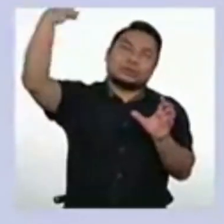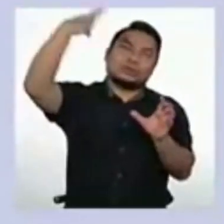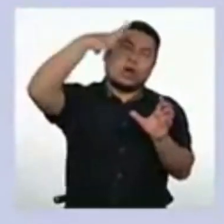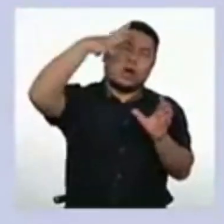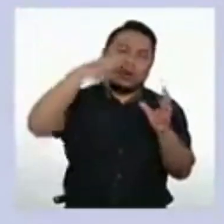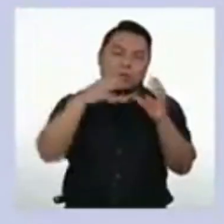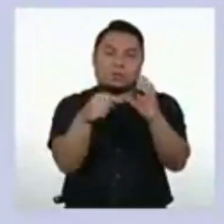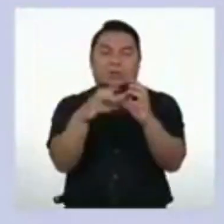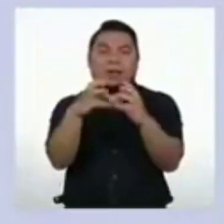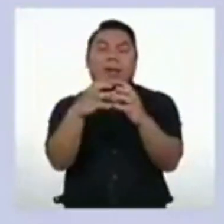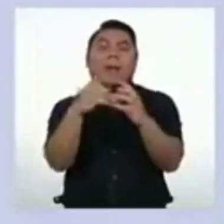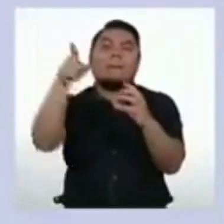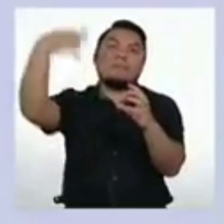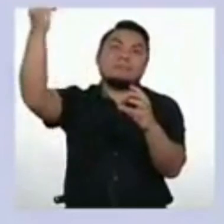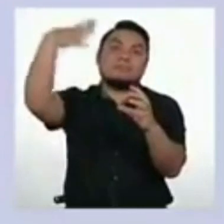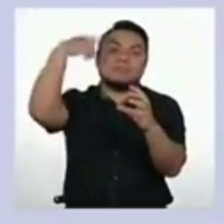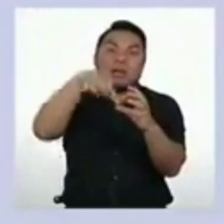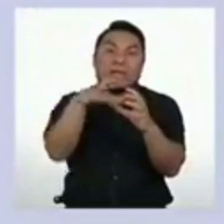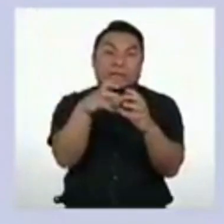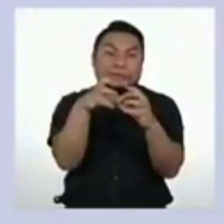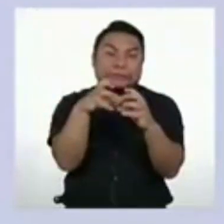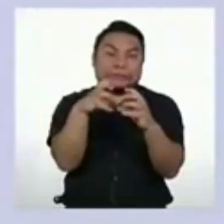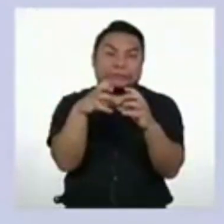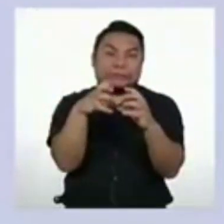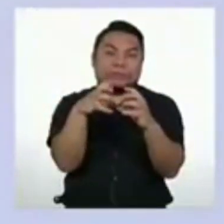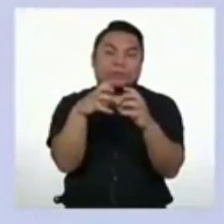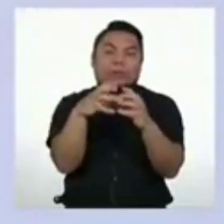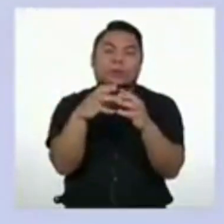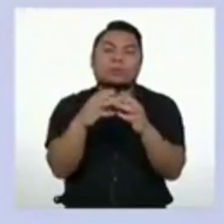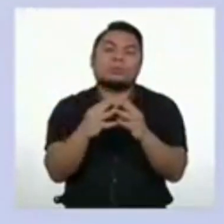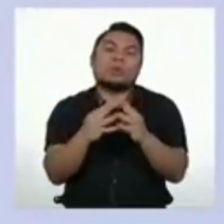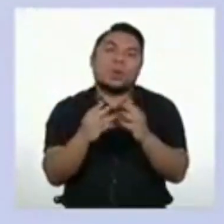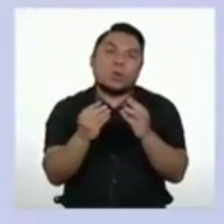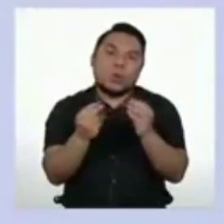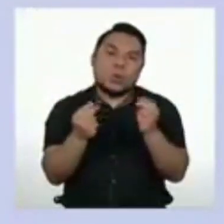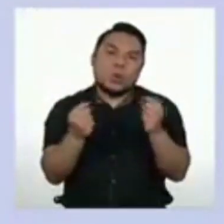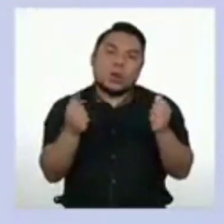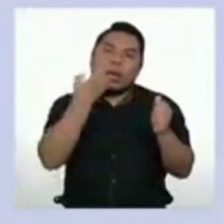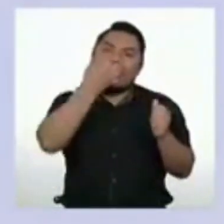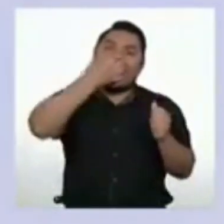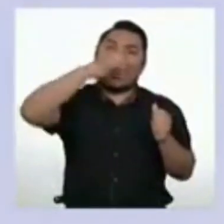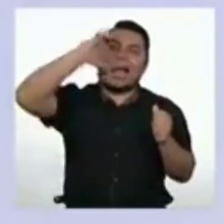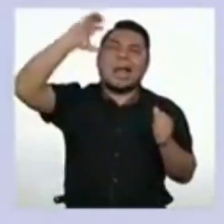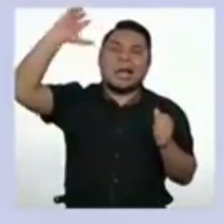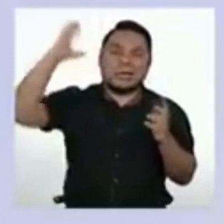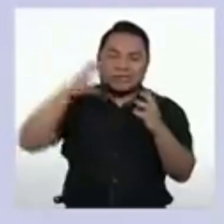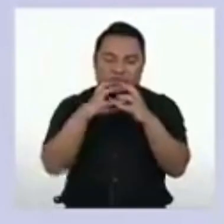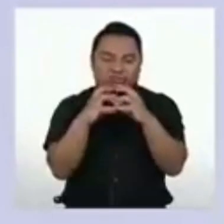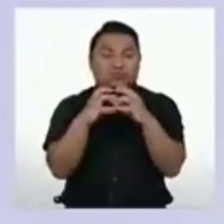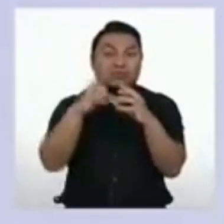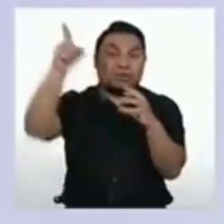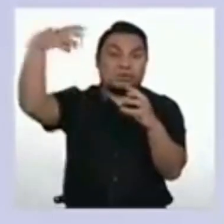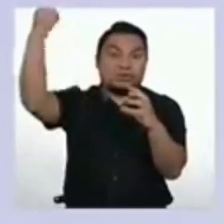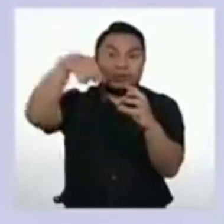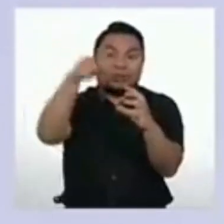sube y con esto, las papas que continúan expuestas a la intemperie comienzan a calentarse. Es en ese